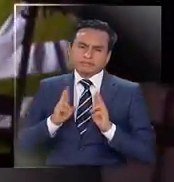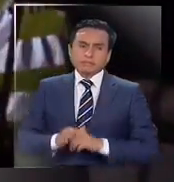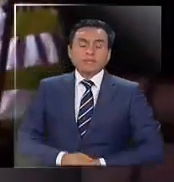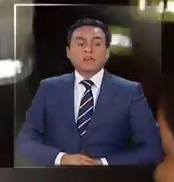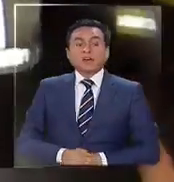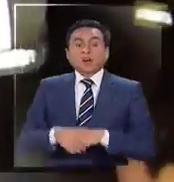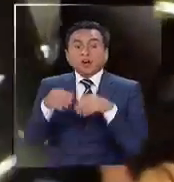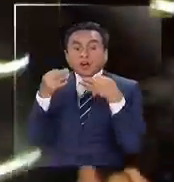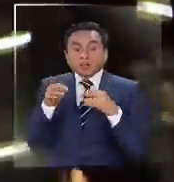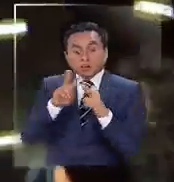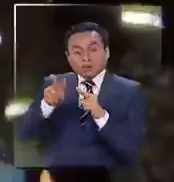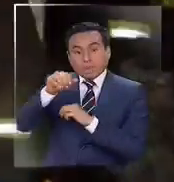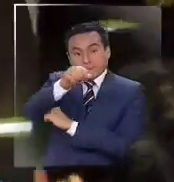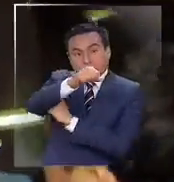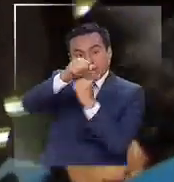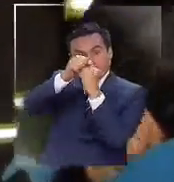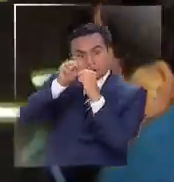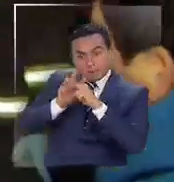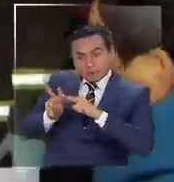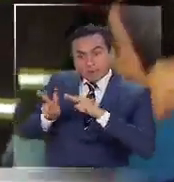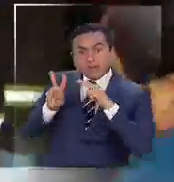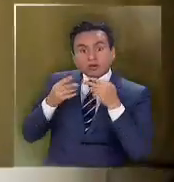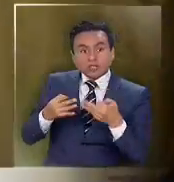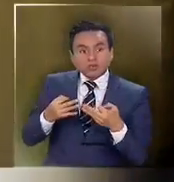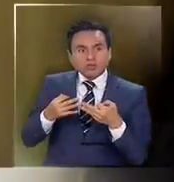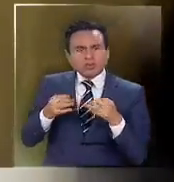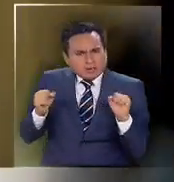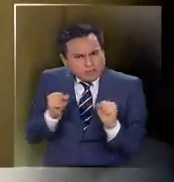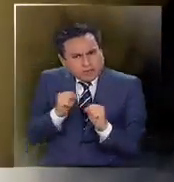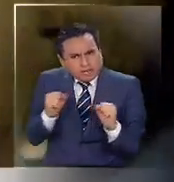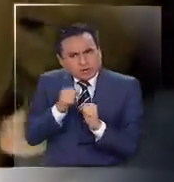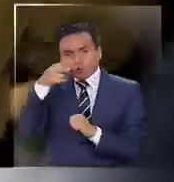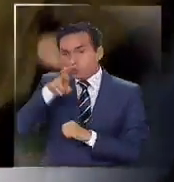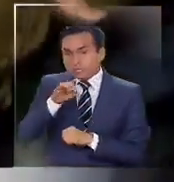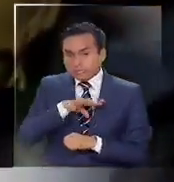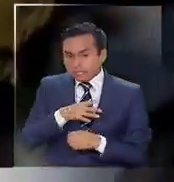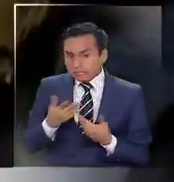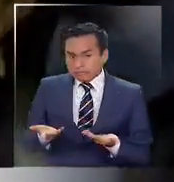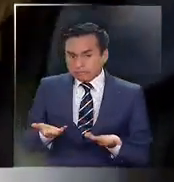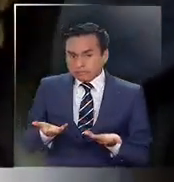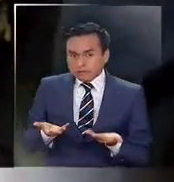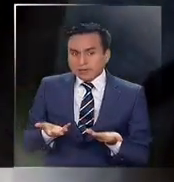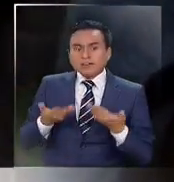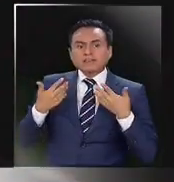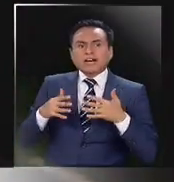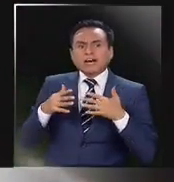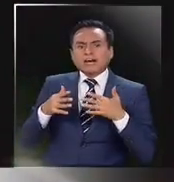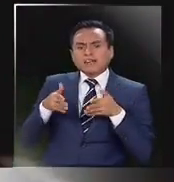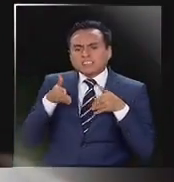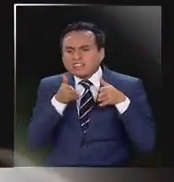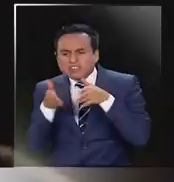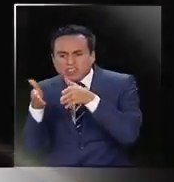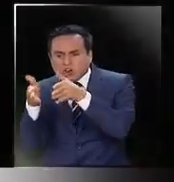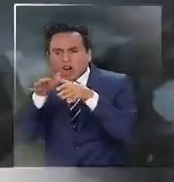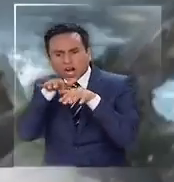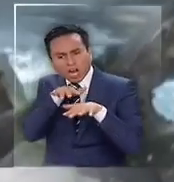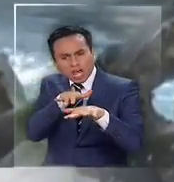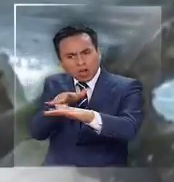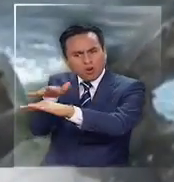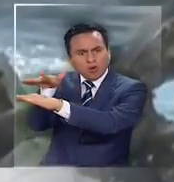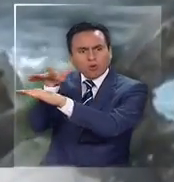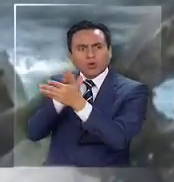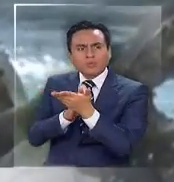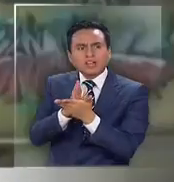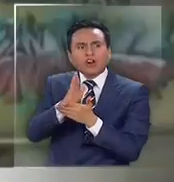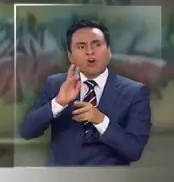correcto reparar un puente de esta envergadura en pleno invierno en el sur de Chile? ¿Se hizo un desvío adecuado del río al comenzar